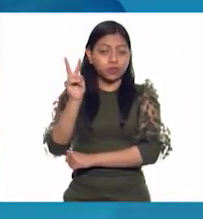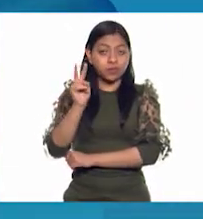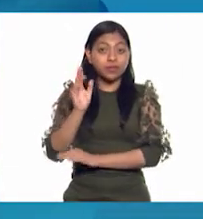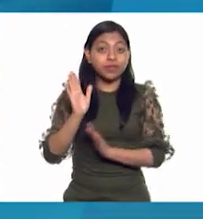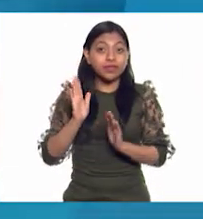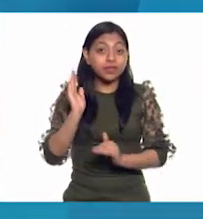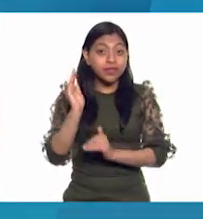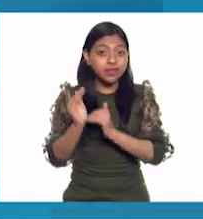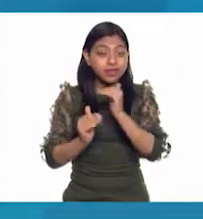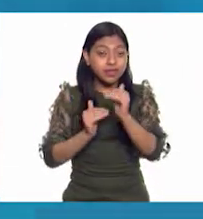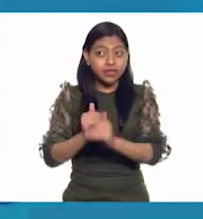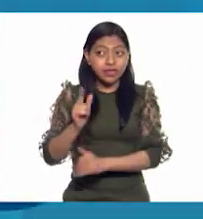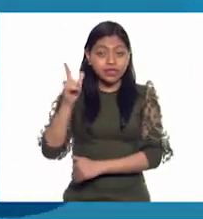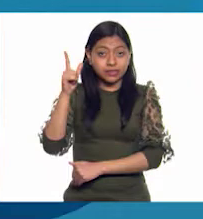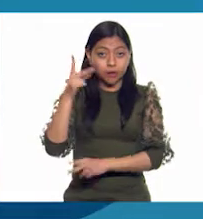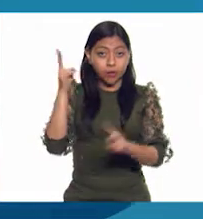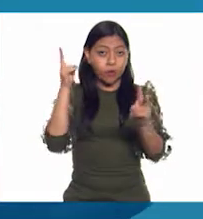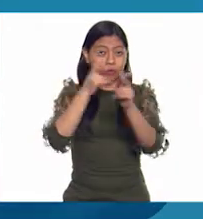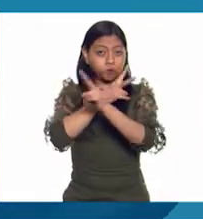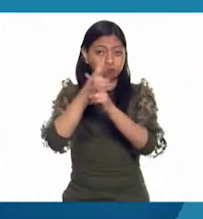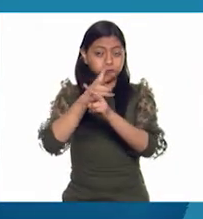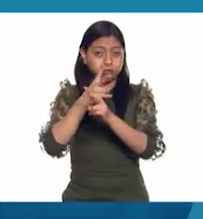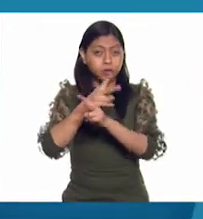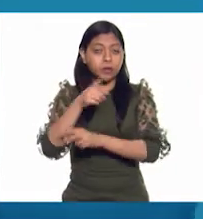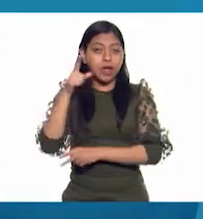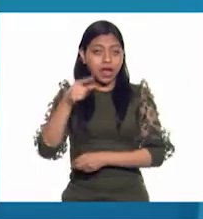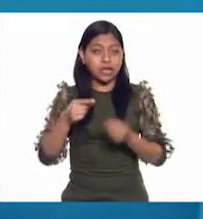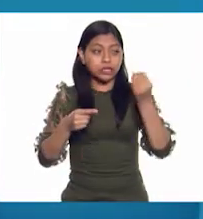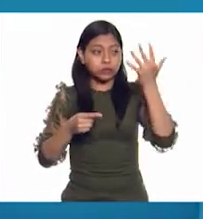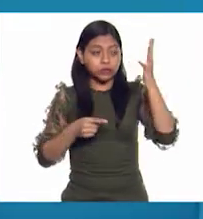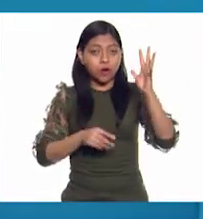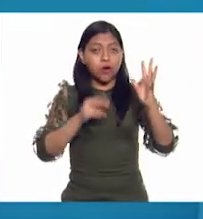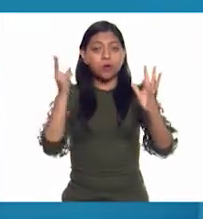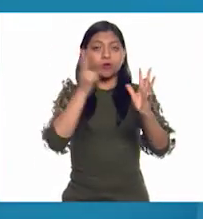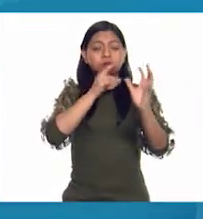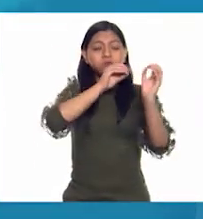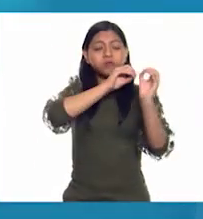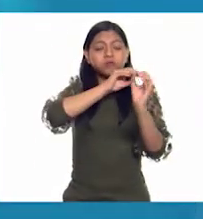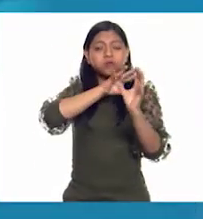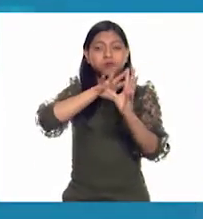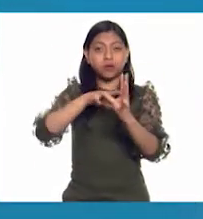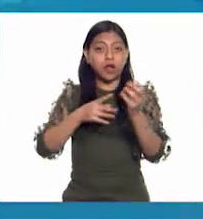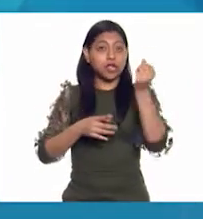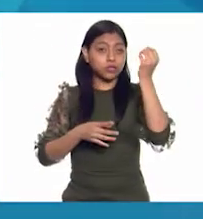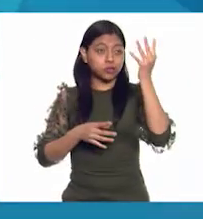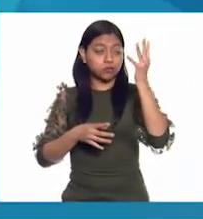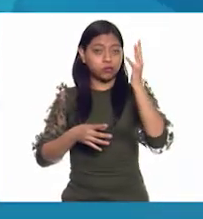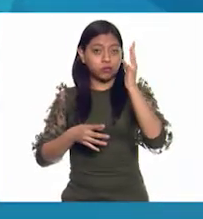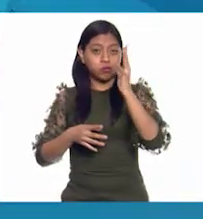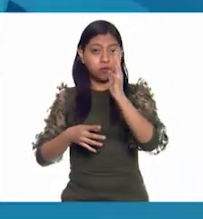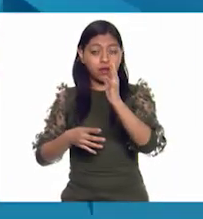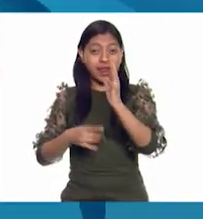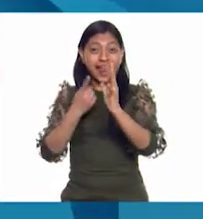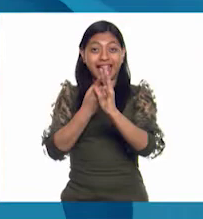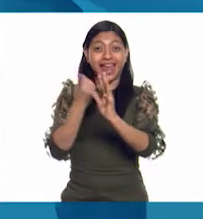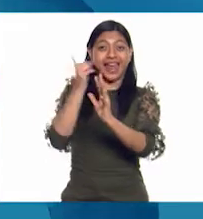Entonces, Ajacat, el viento, hizo moverse al sol. Detrás de él comenzó a andar la